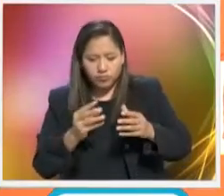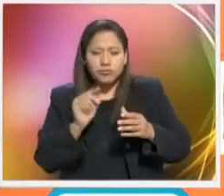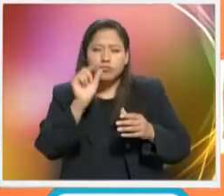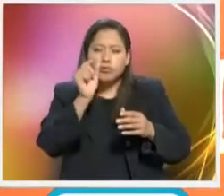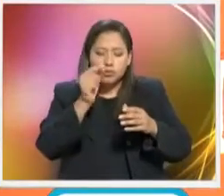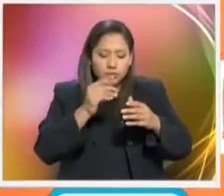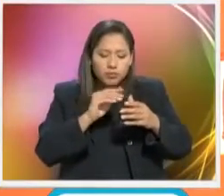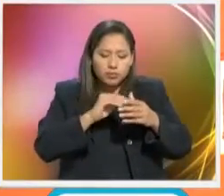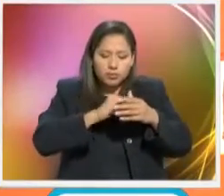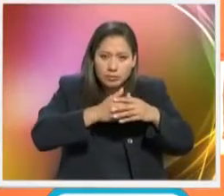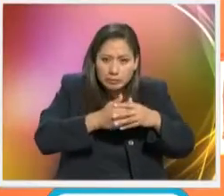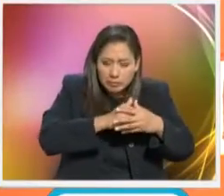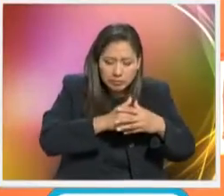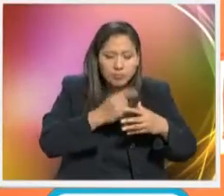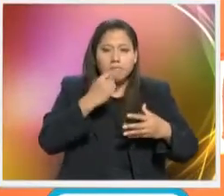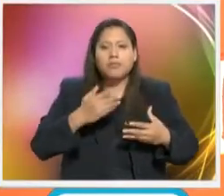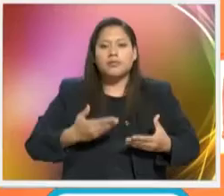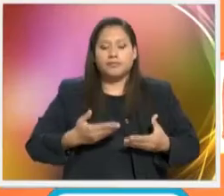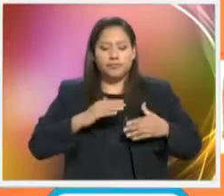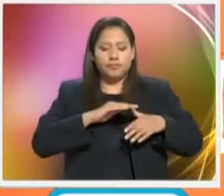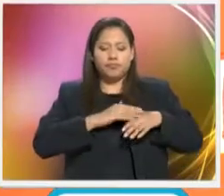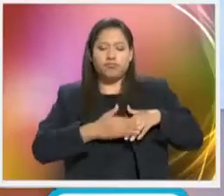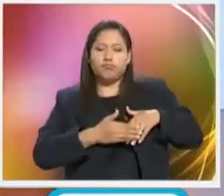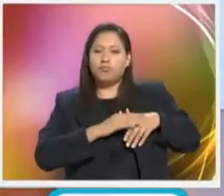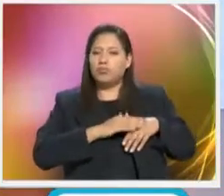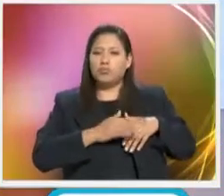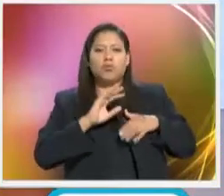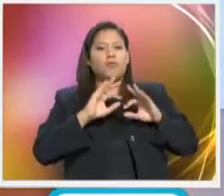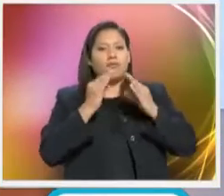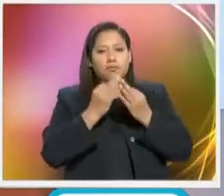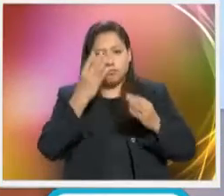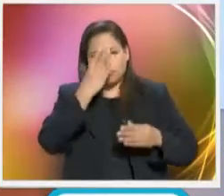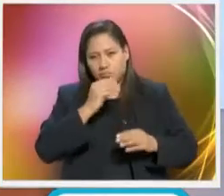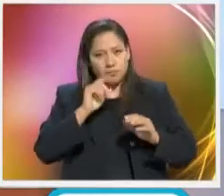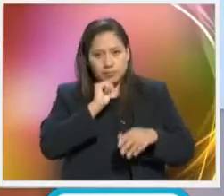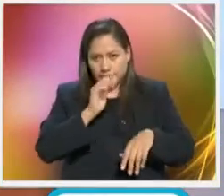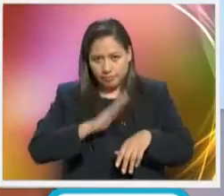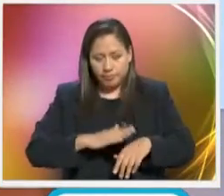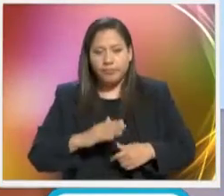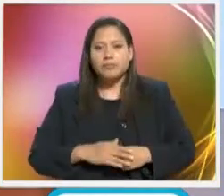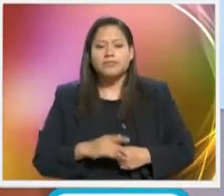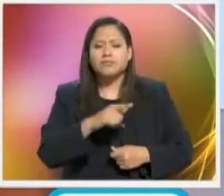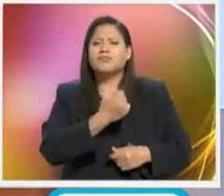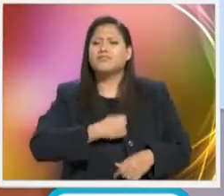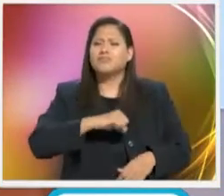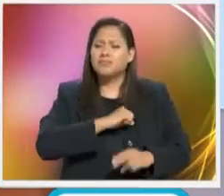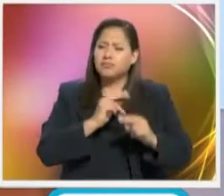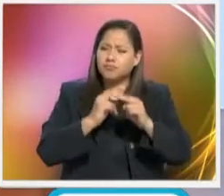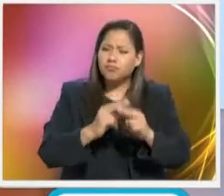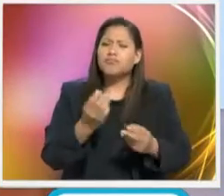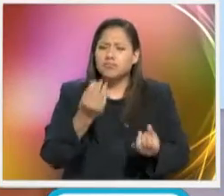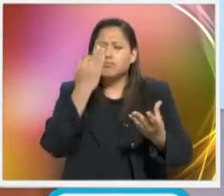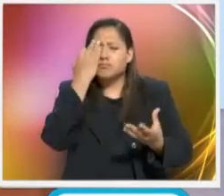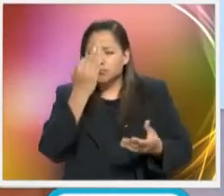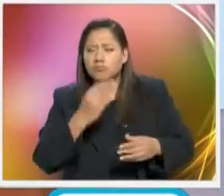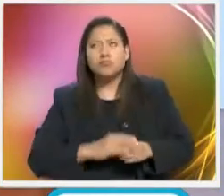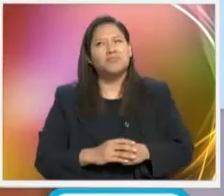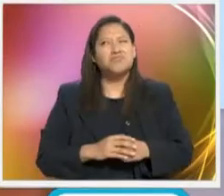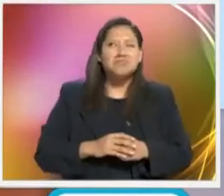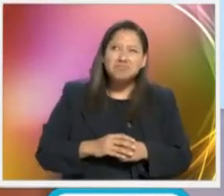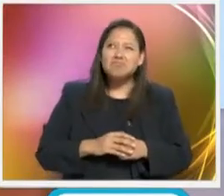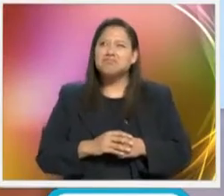de un implante, pero solamente para mejorar un poco la forma. Muy bien. ¿El tiempo de recuperación de esta intervención sería de cuánto?